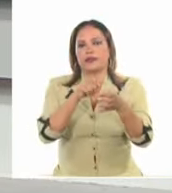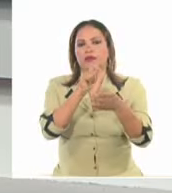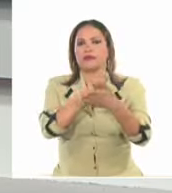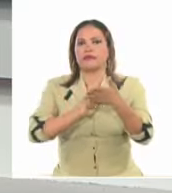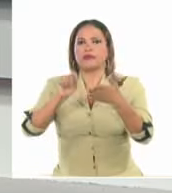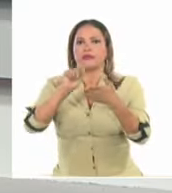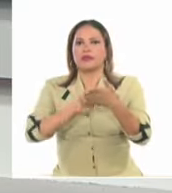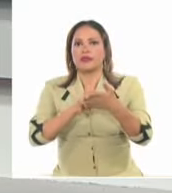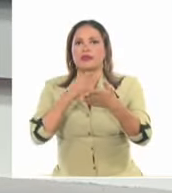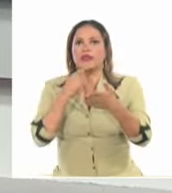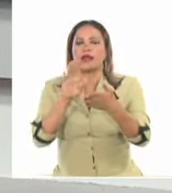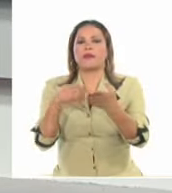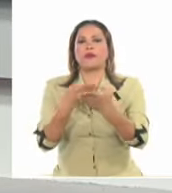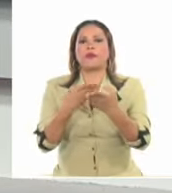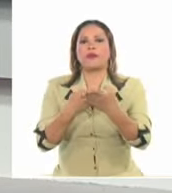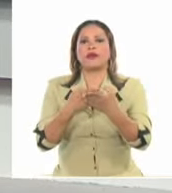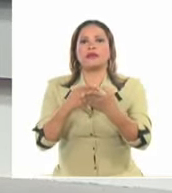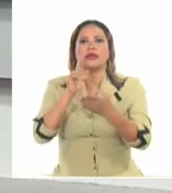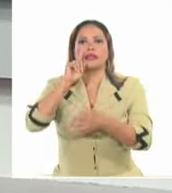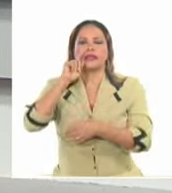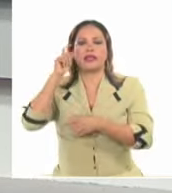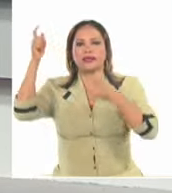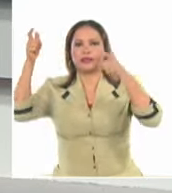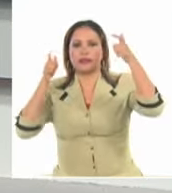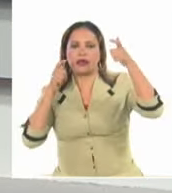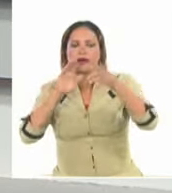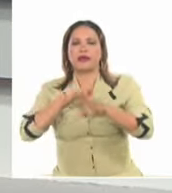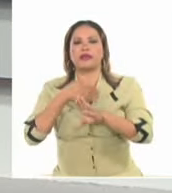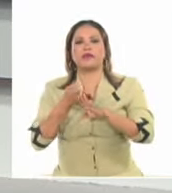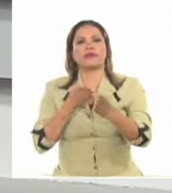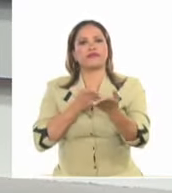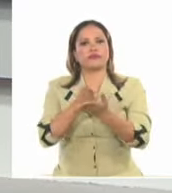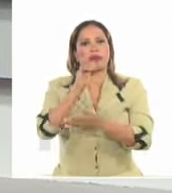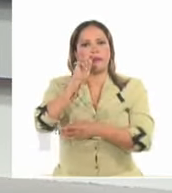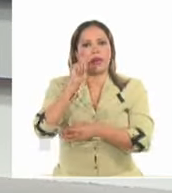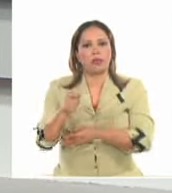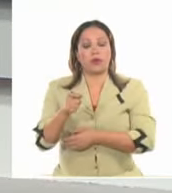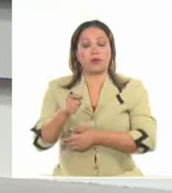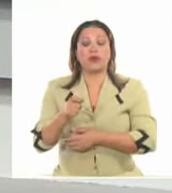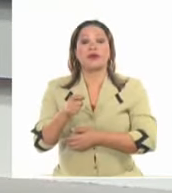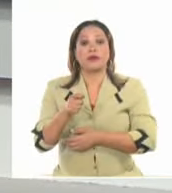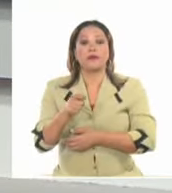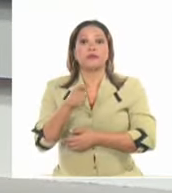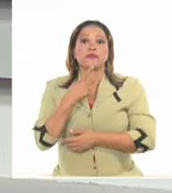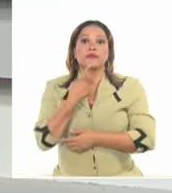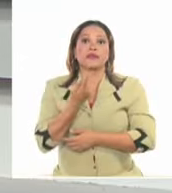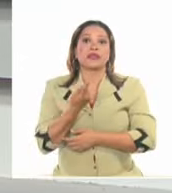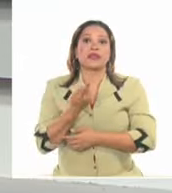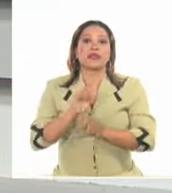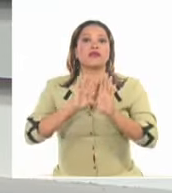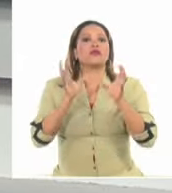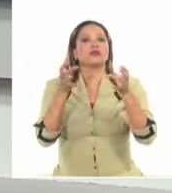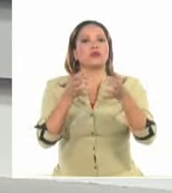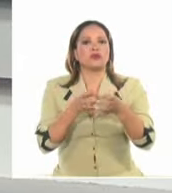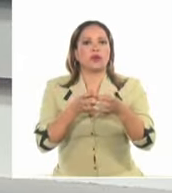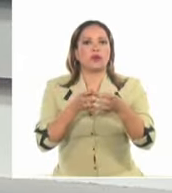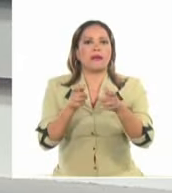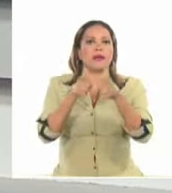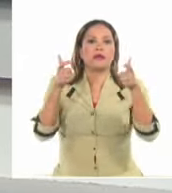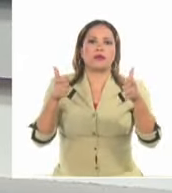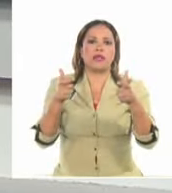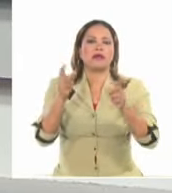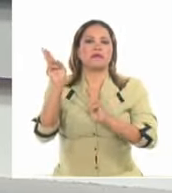propuesta por Chávez primero y seguida por Maduro después. Ni siquiera cuando le apostaban todo a un solo nombre lograron ser mayoría. Ahora no